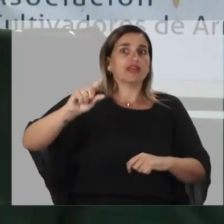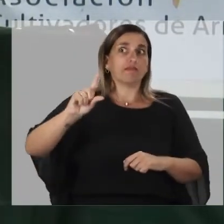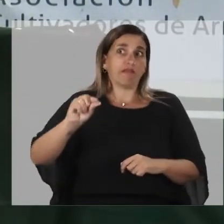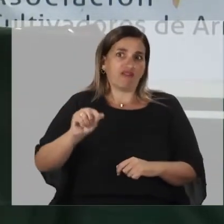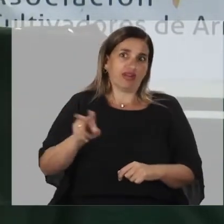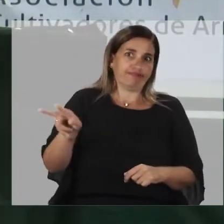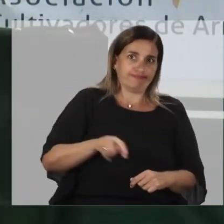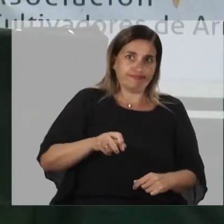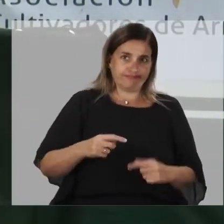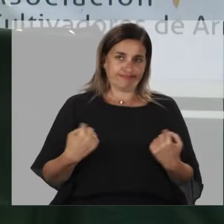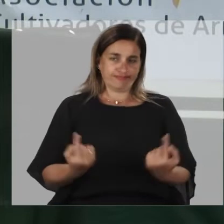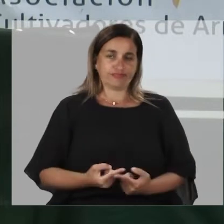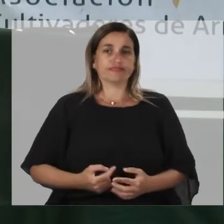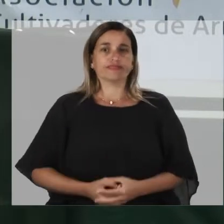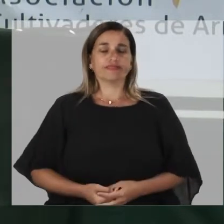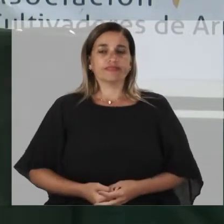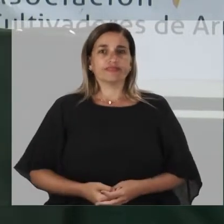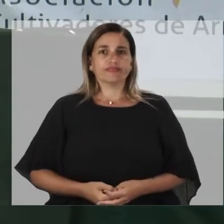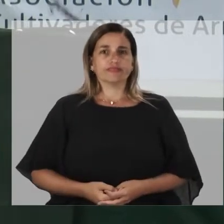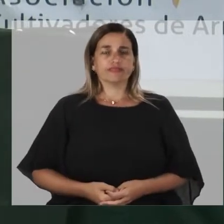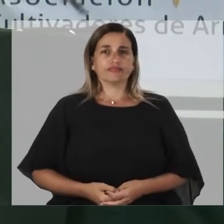llegar más barato.